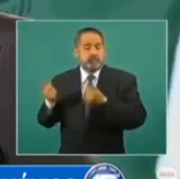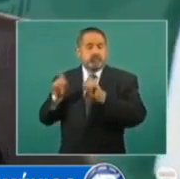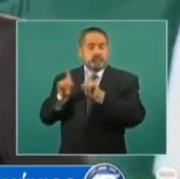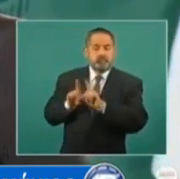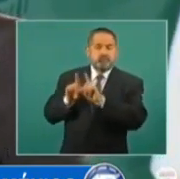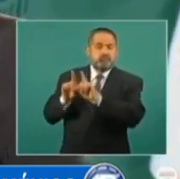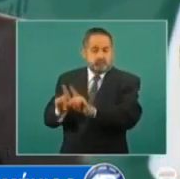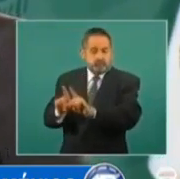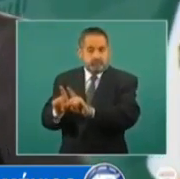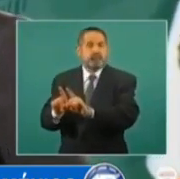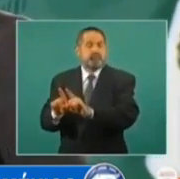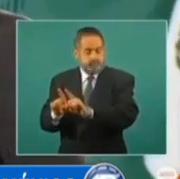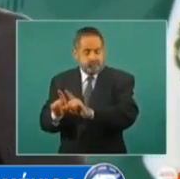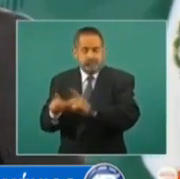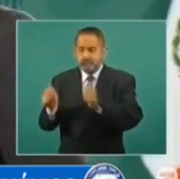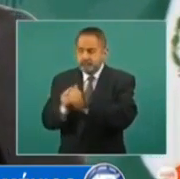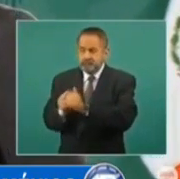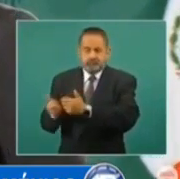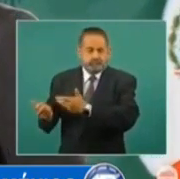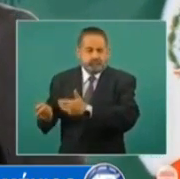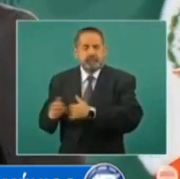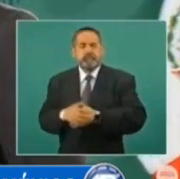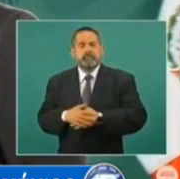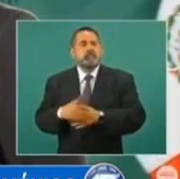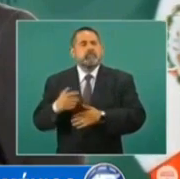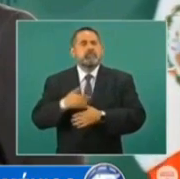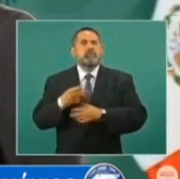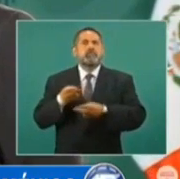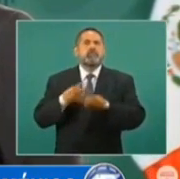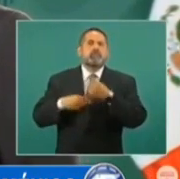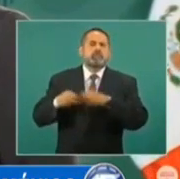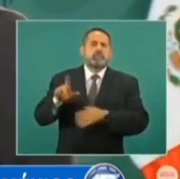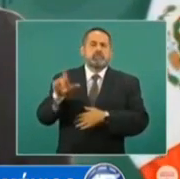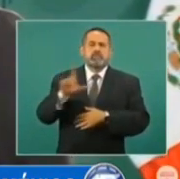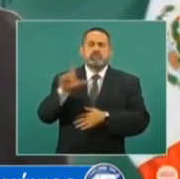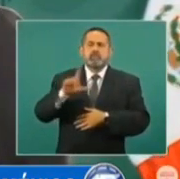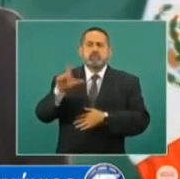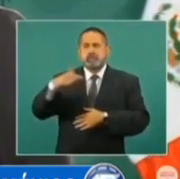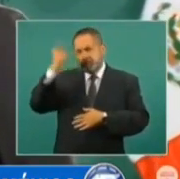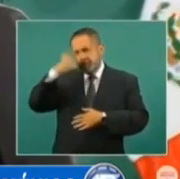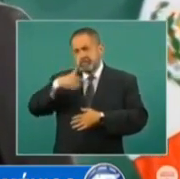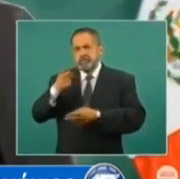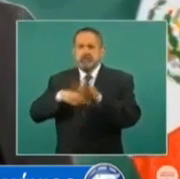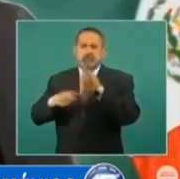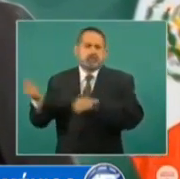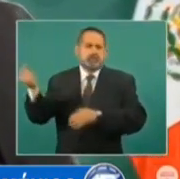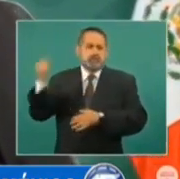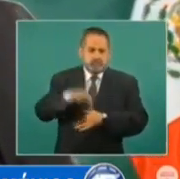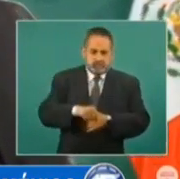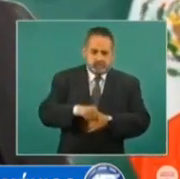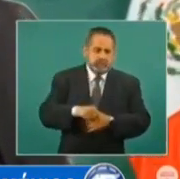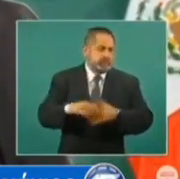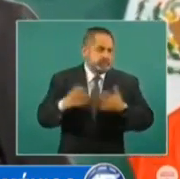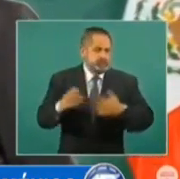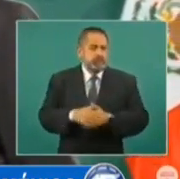a regresar hasta el lunes por la noche la